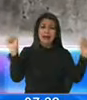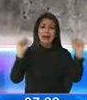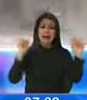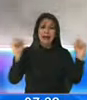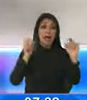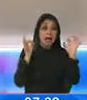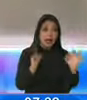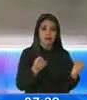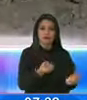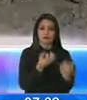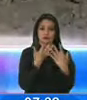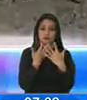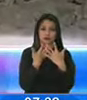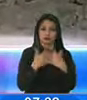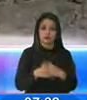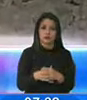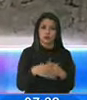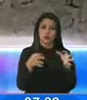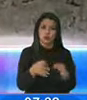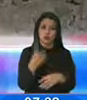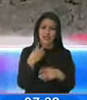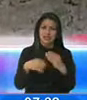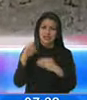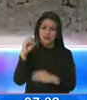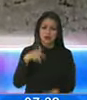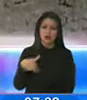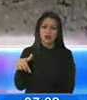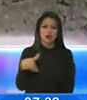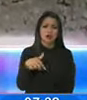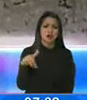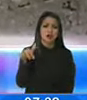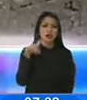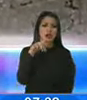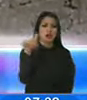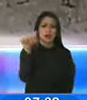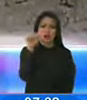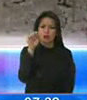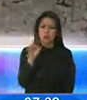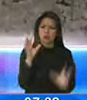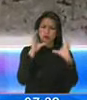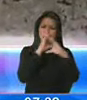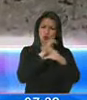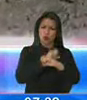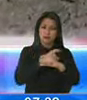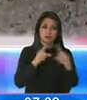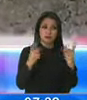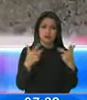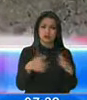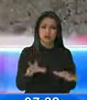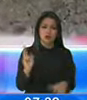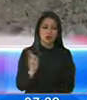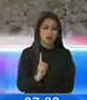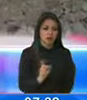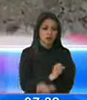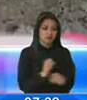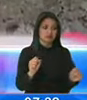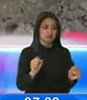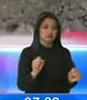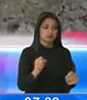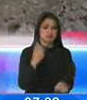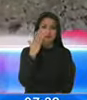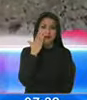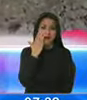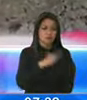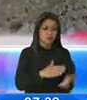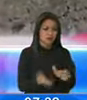solicitando auxilio. Cuando vino a llamar, el hijo se fue al dispensario a medianoche, pero ya regresó, se encontró con esa sorpresa que la mamá